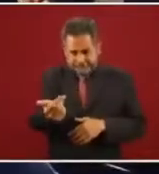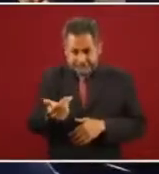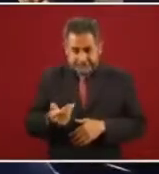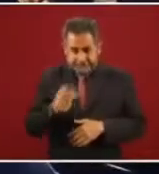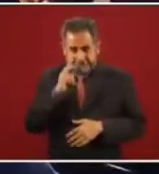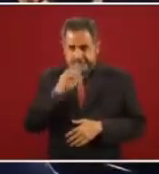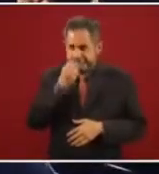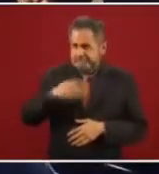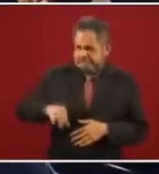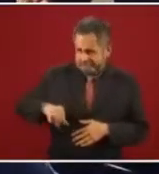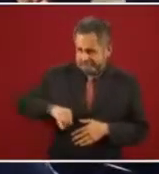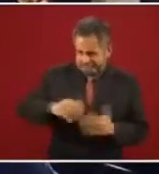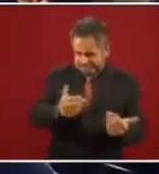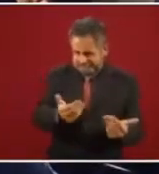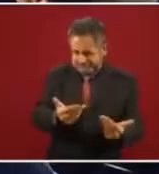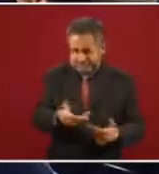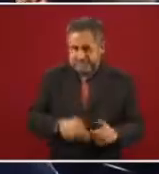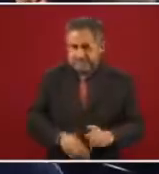porque es interesantísimo.